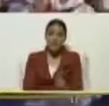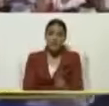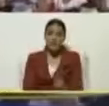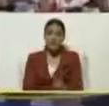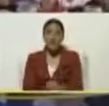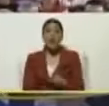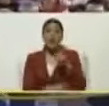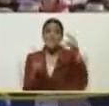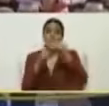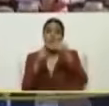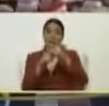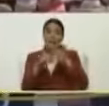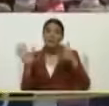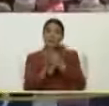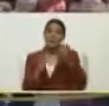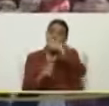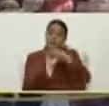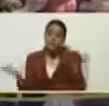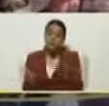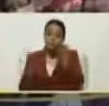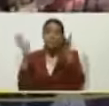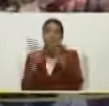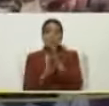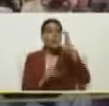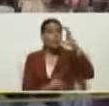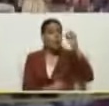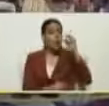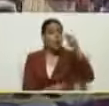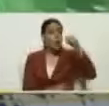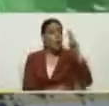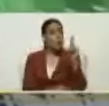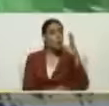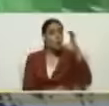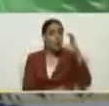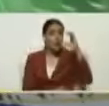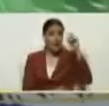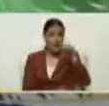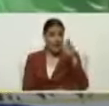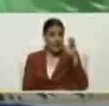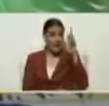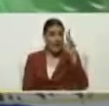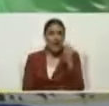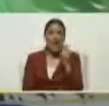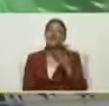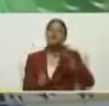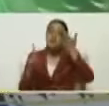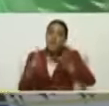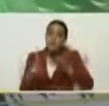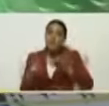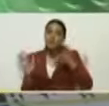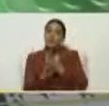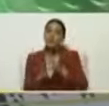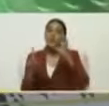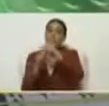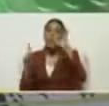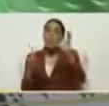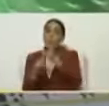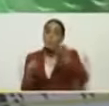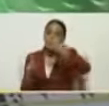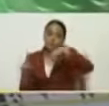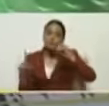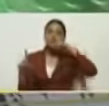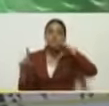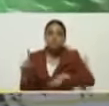palabra que usted dice de resaltar el tema de las conuqueras es algo muy importante, porque nosotros no podemos olvidar, presidente Nicolás